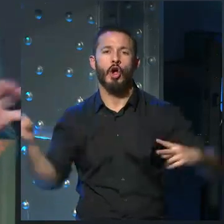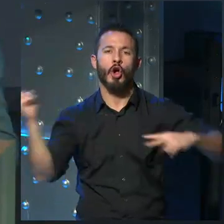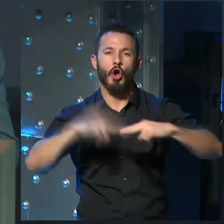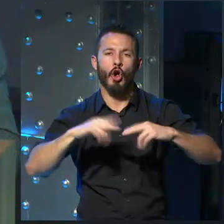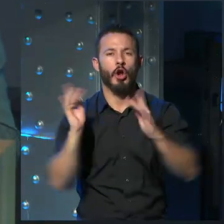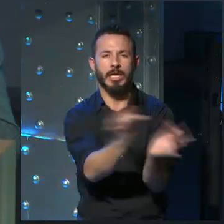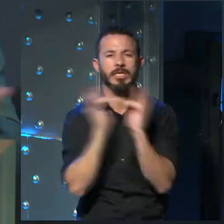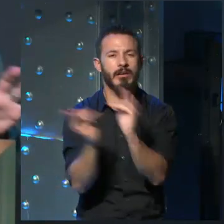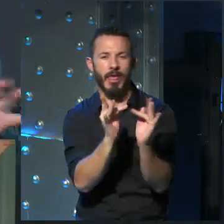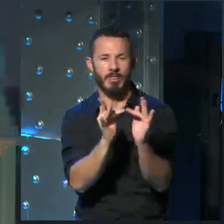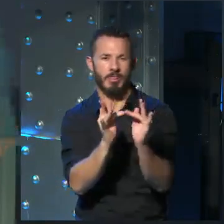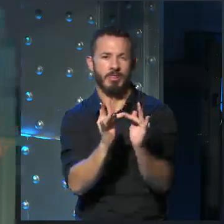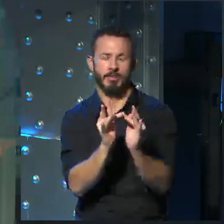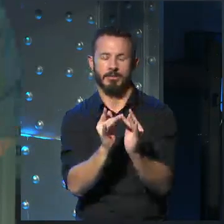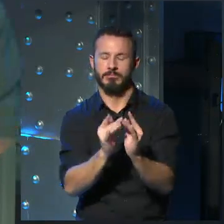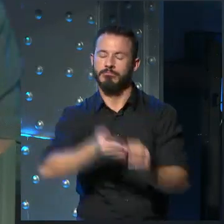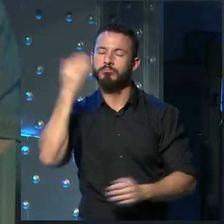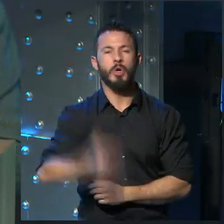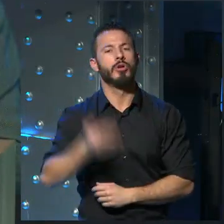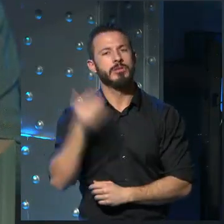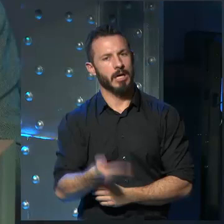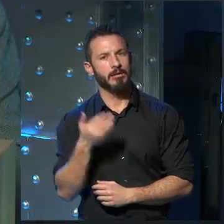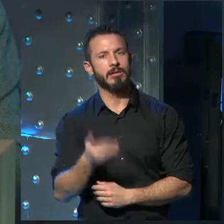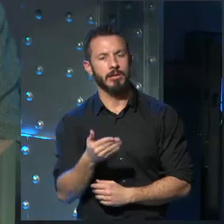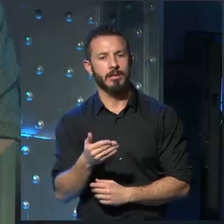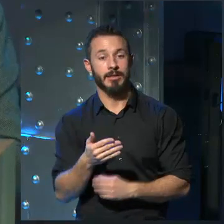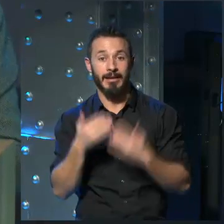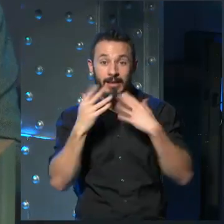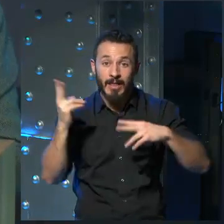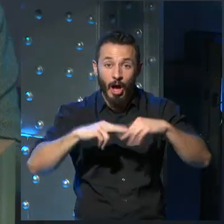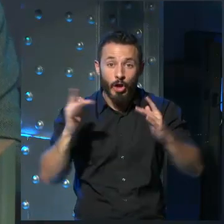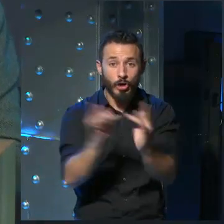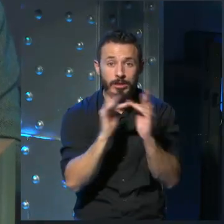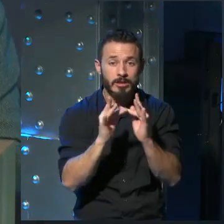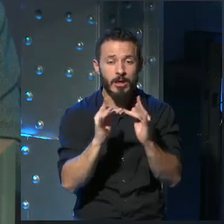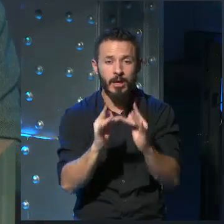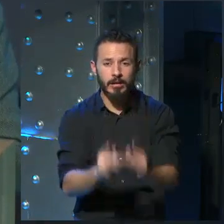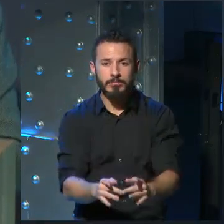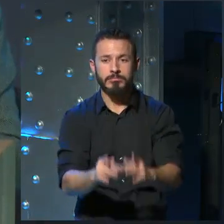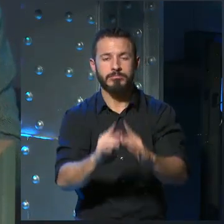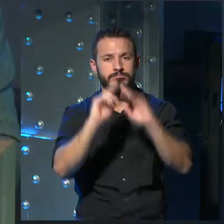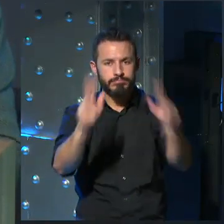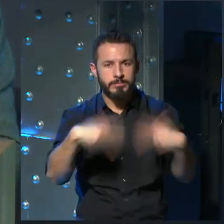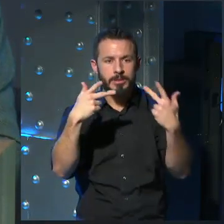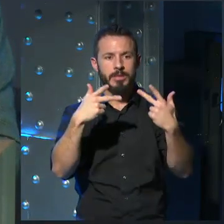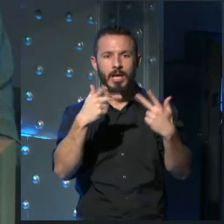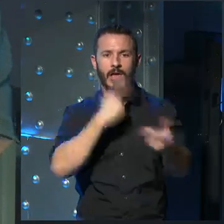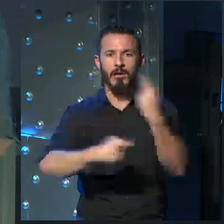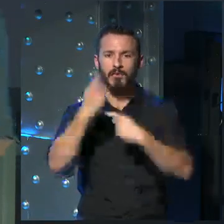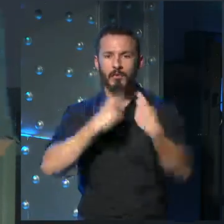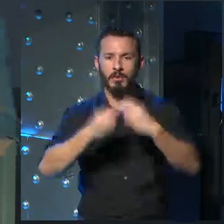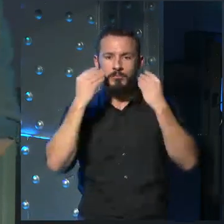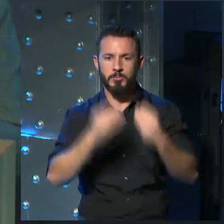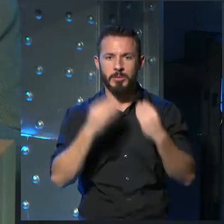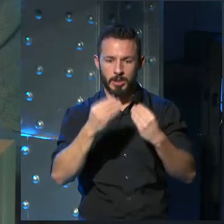conectividad. Conectividad que permita, como digo, dar sentido a la información que